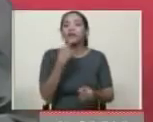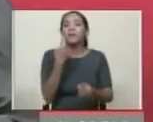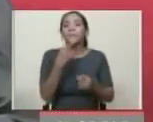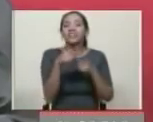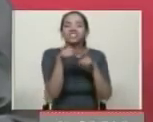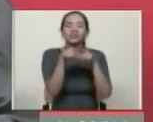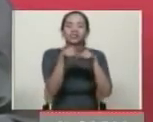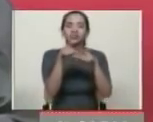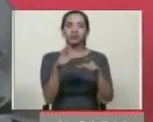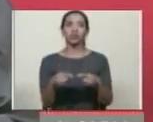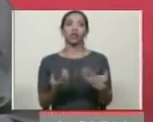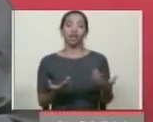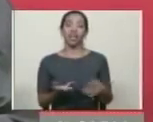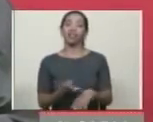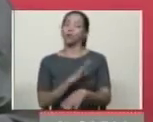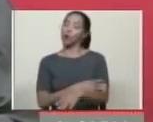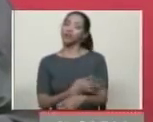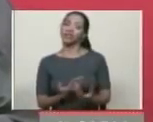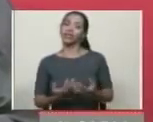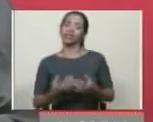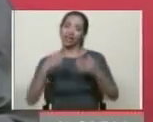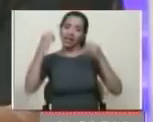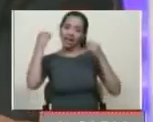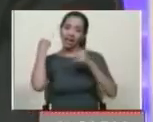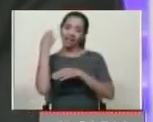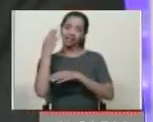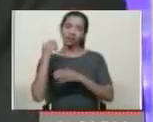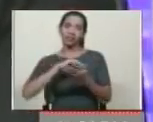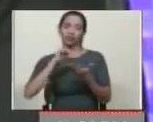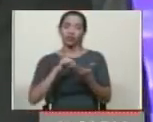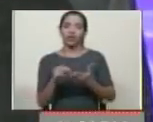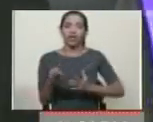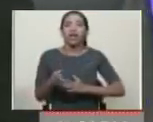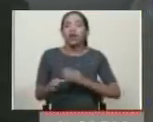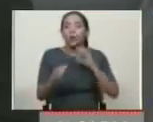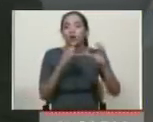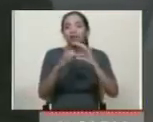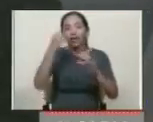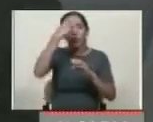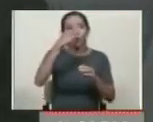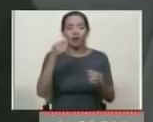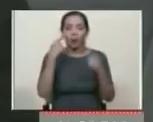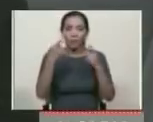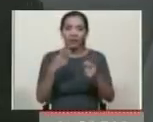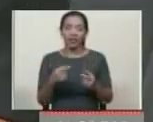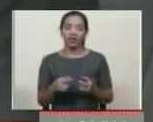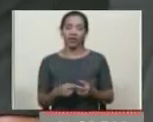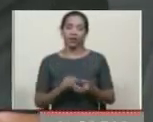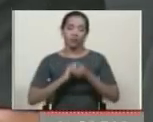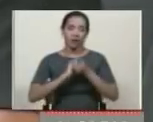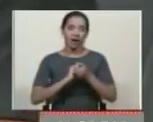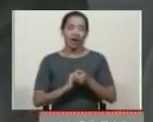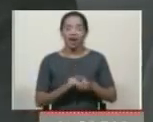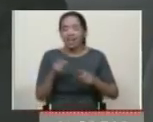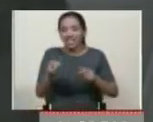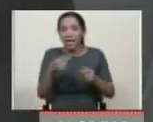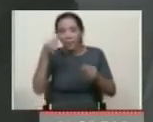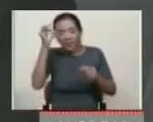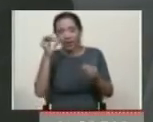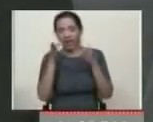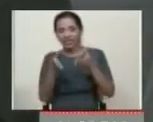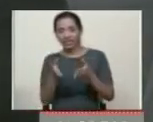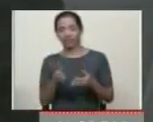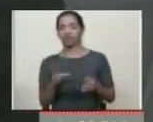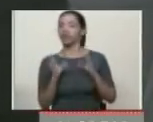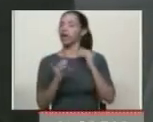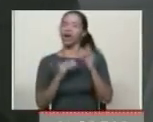Es el poder asambleario, es el poder de comunicar junto al pueblo, decirle a la gente, mira, pana, epa, este pedo es así. O sea, de hablar